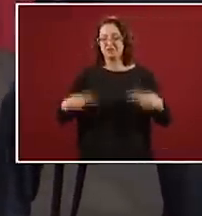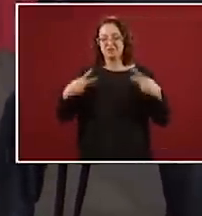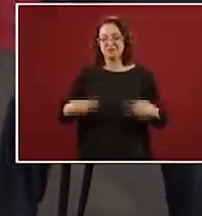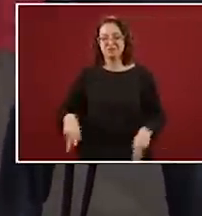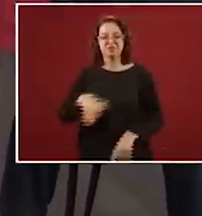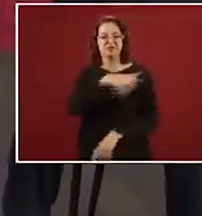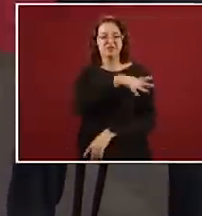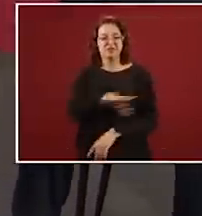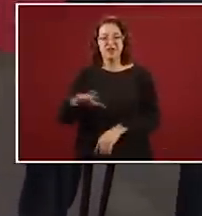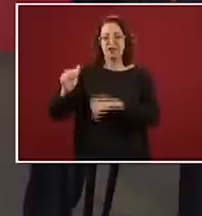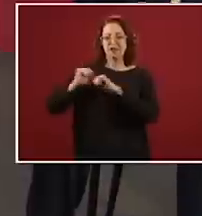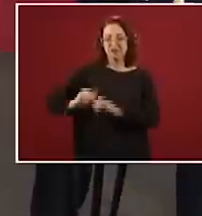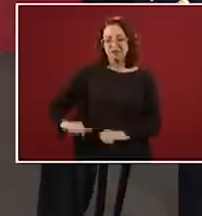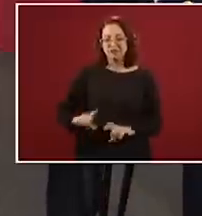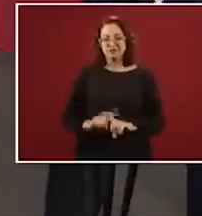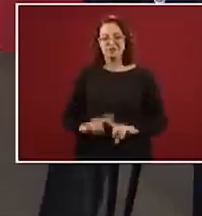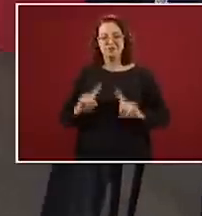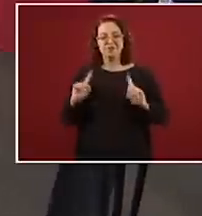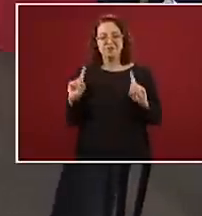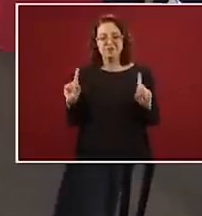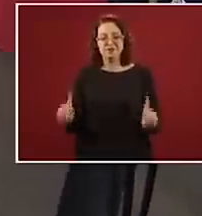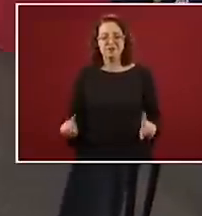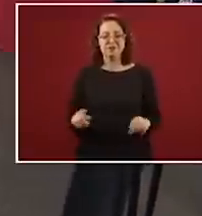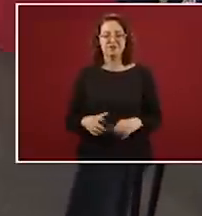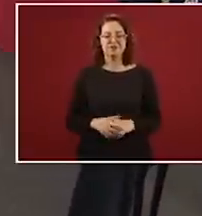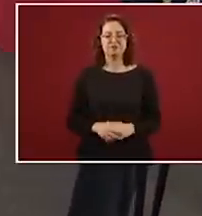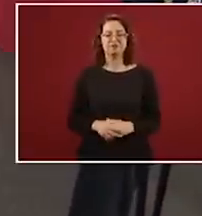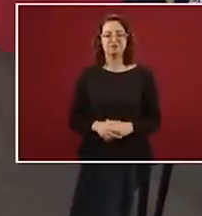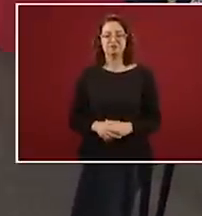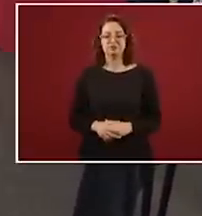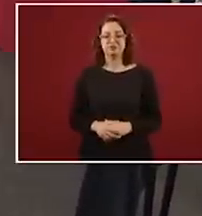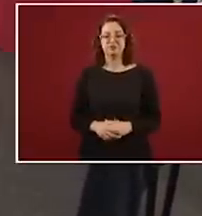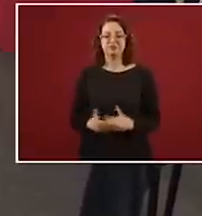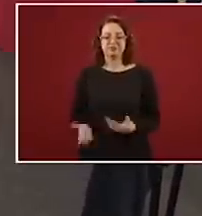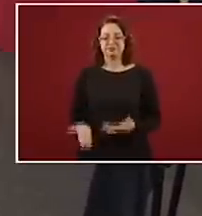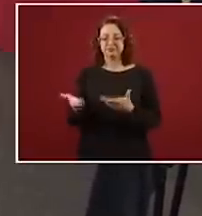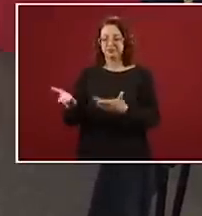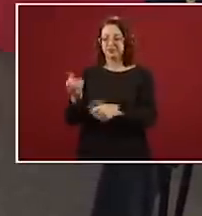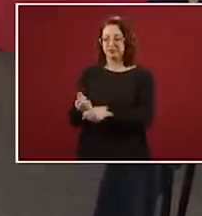oficiales, es otro el general secretario.